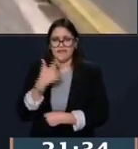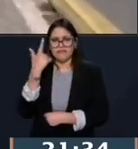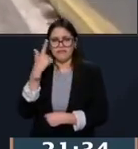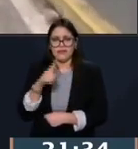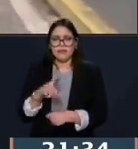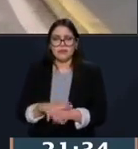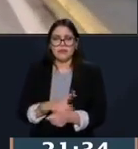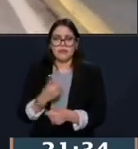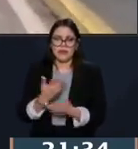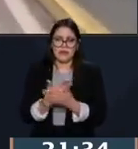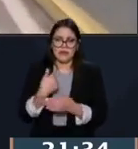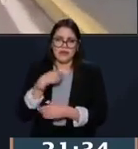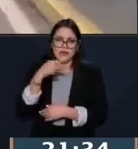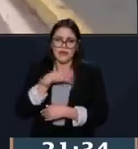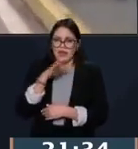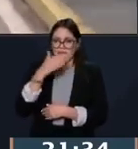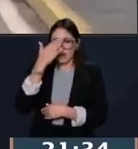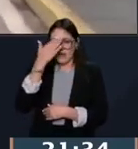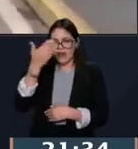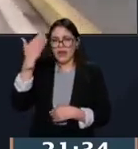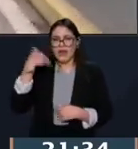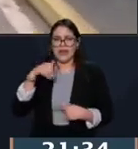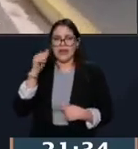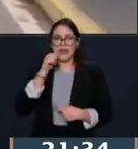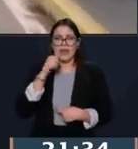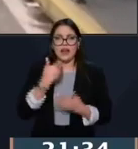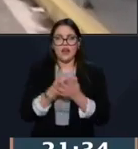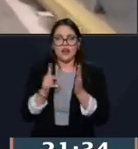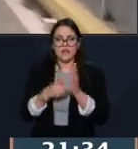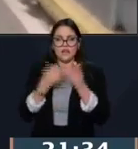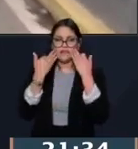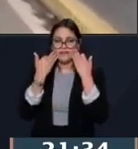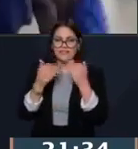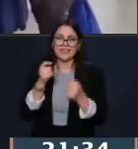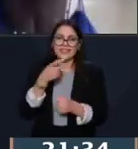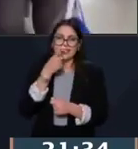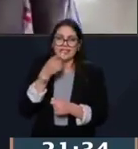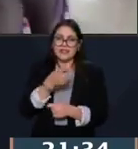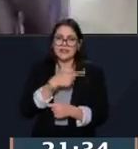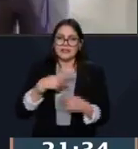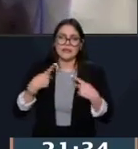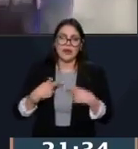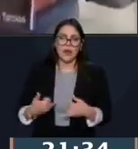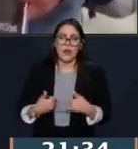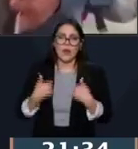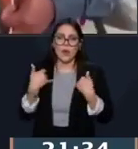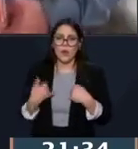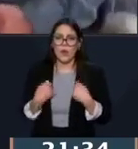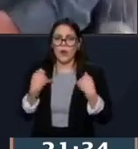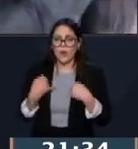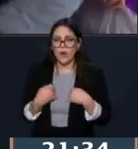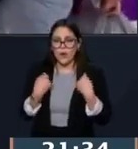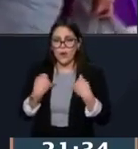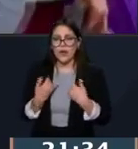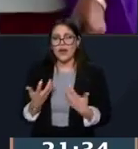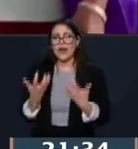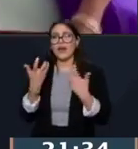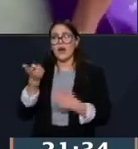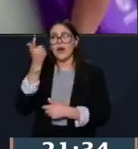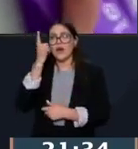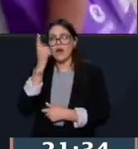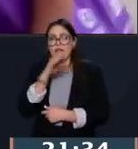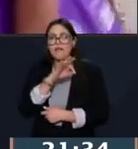digo, lo conozco de antes, pero lo he vuelto a constatar, pues estamos hablando de gente bien joven, Azul, con ilusiones,